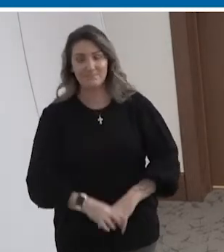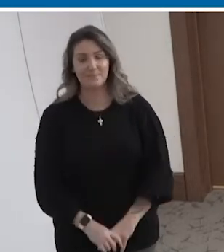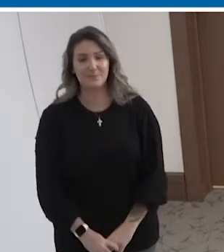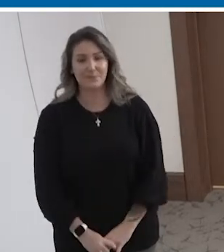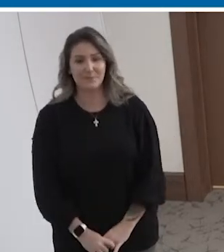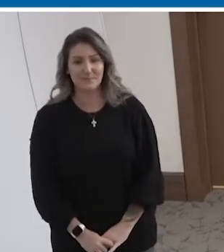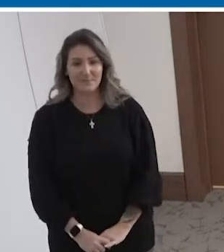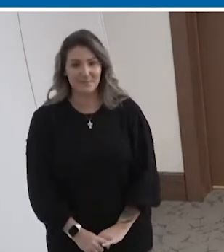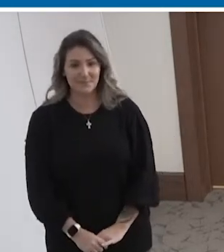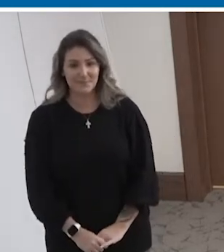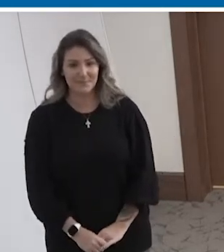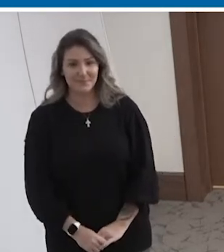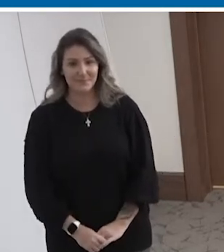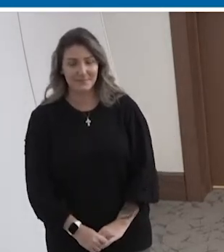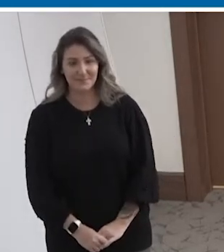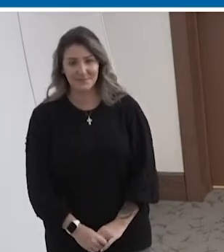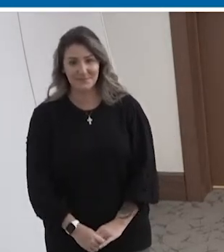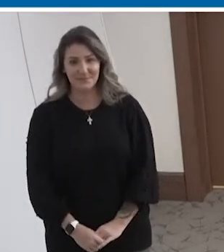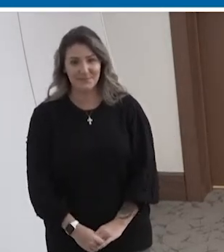trabajando,